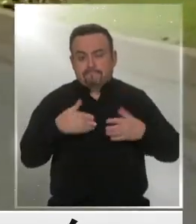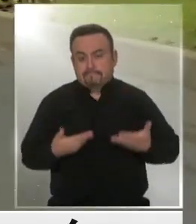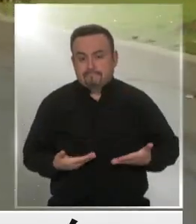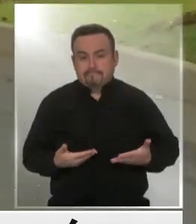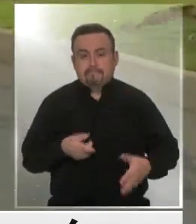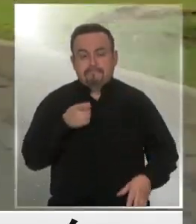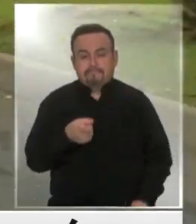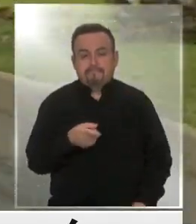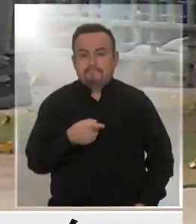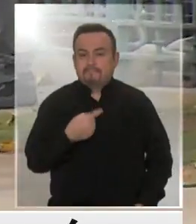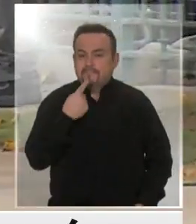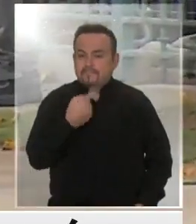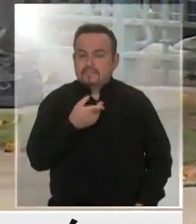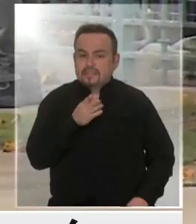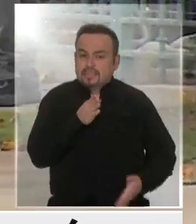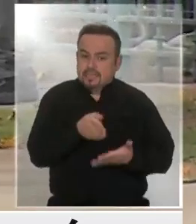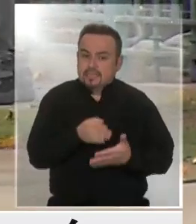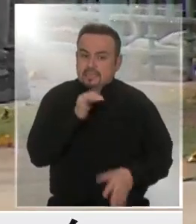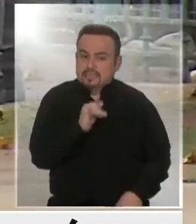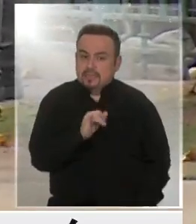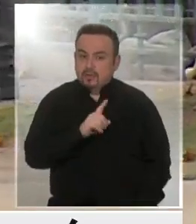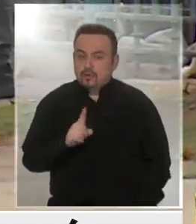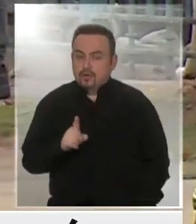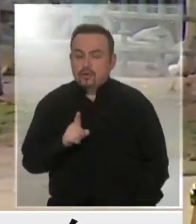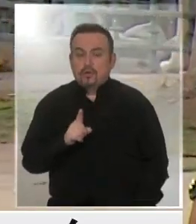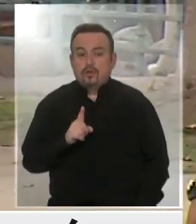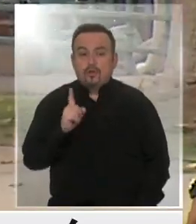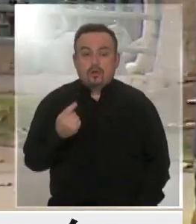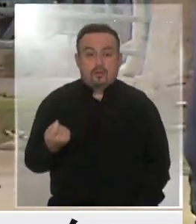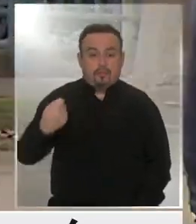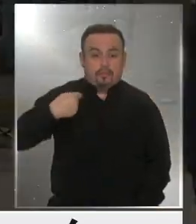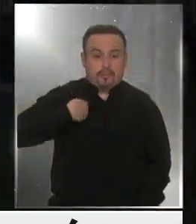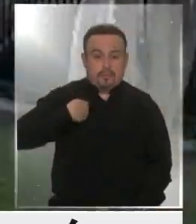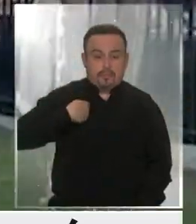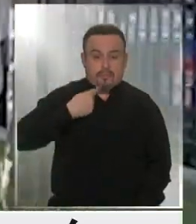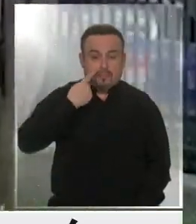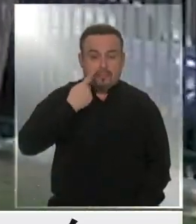ahora, sobre todo para determinar si es cierto que alguien le pagó a